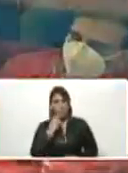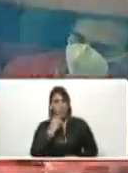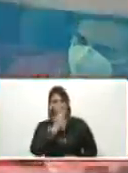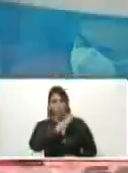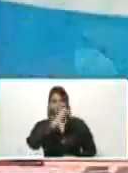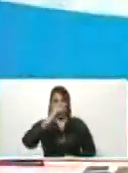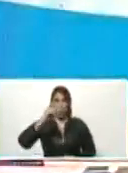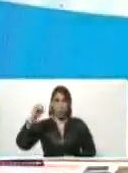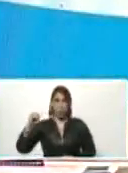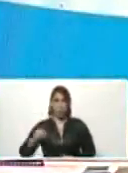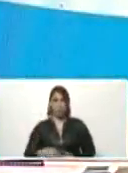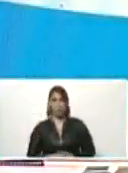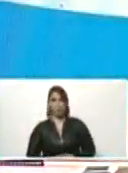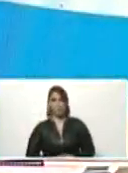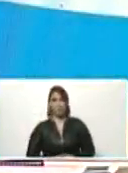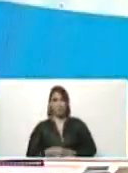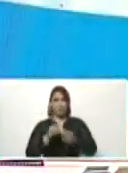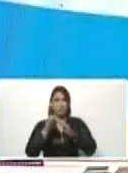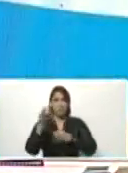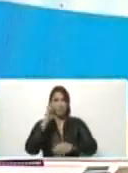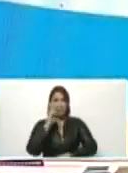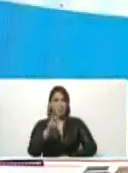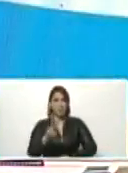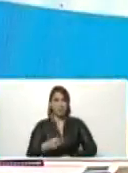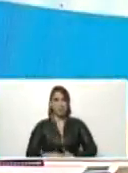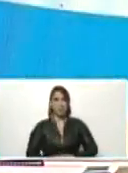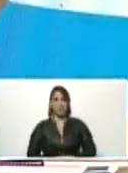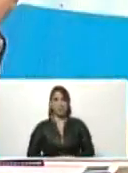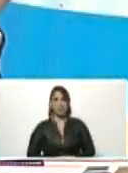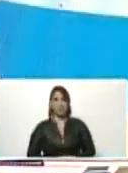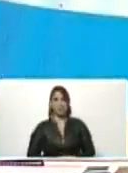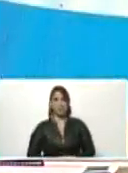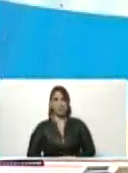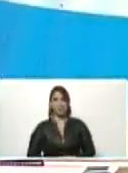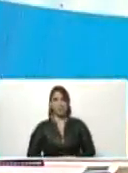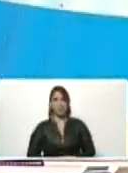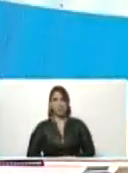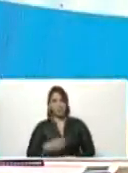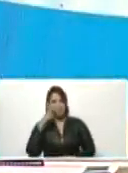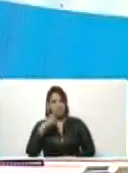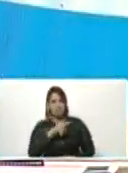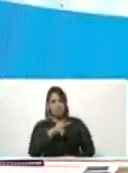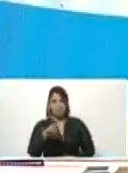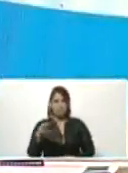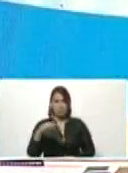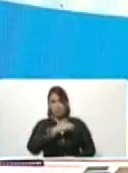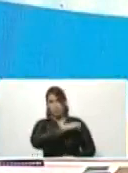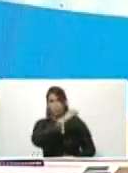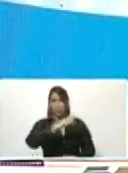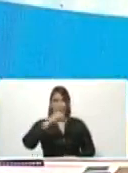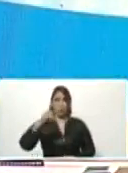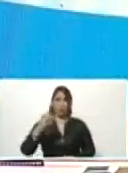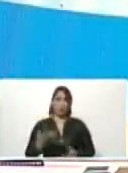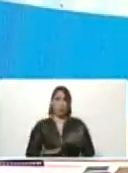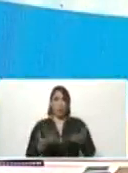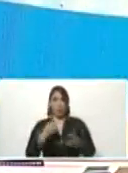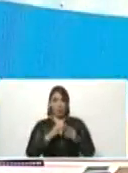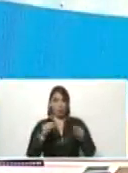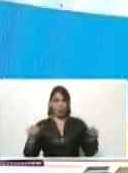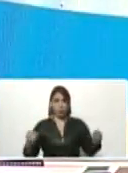allá, viendo el correr de sus aguas, el calor de su